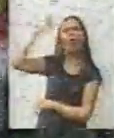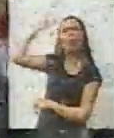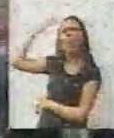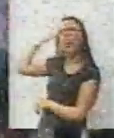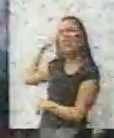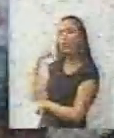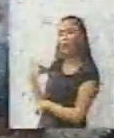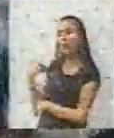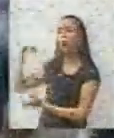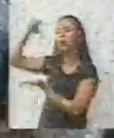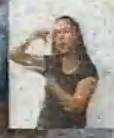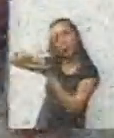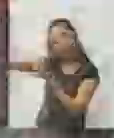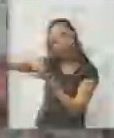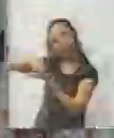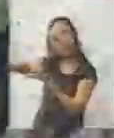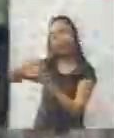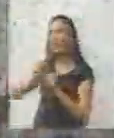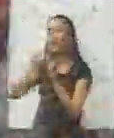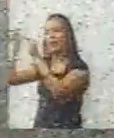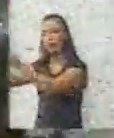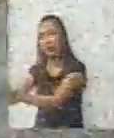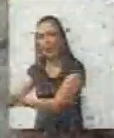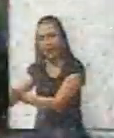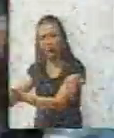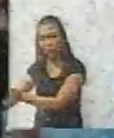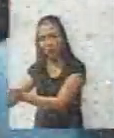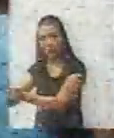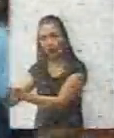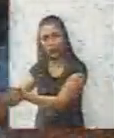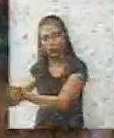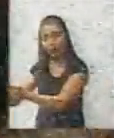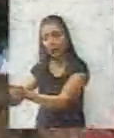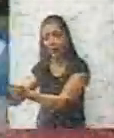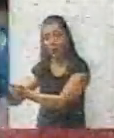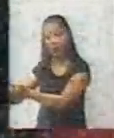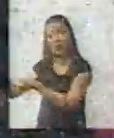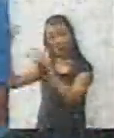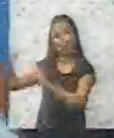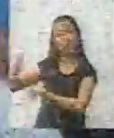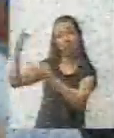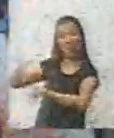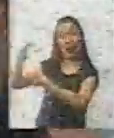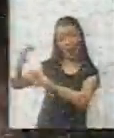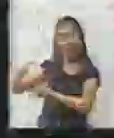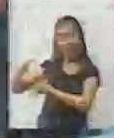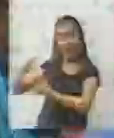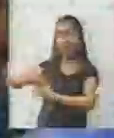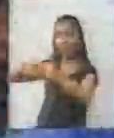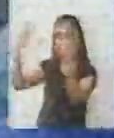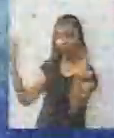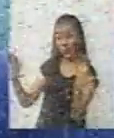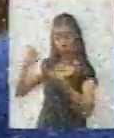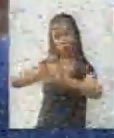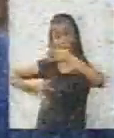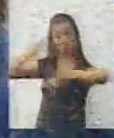Mendoza, sufrió algunos asaltos allá, y nosotros como humanos le prestamos. Y le fue muy bien, yo la felicito, estas cosas